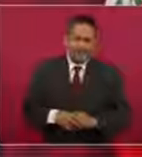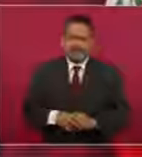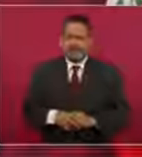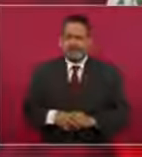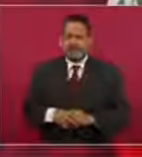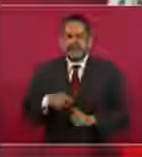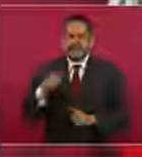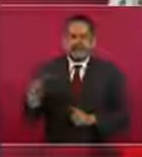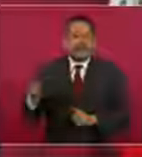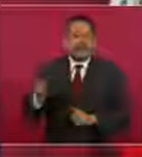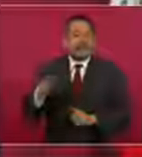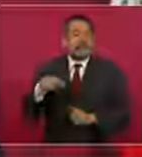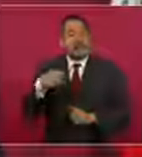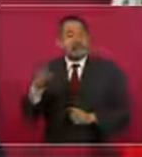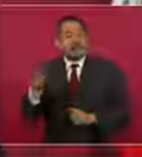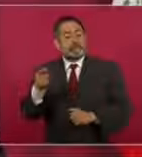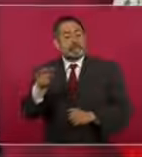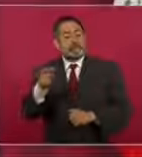y a Migración.